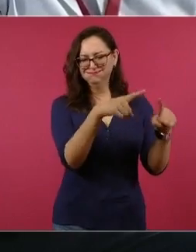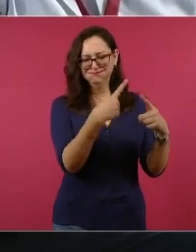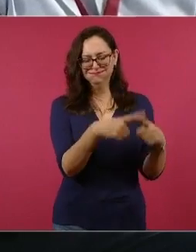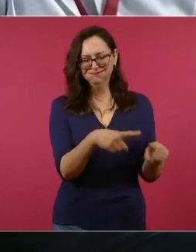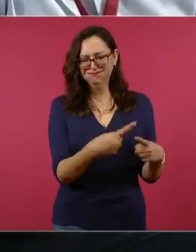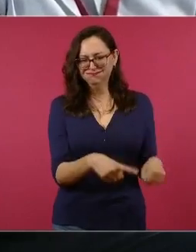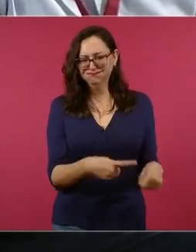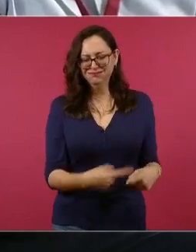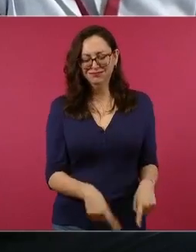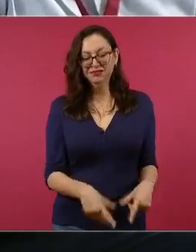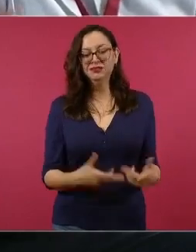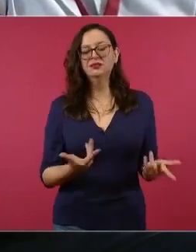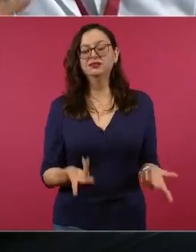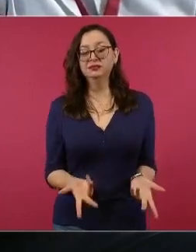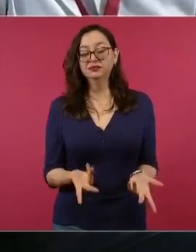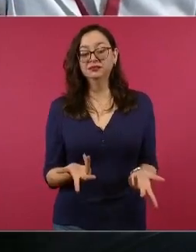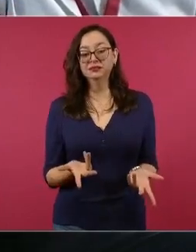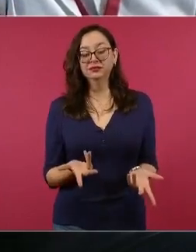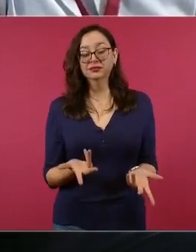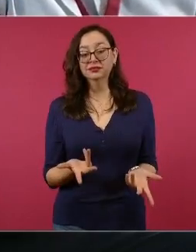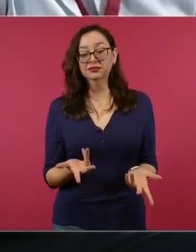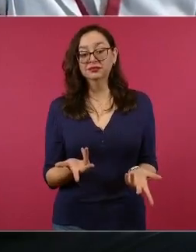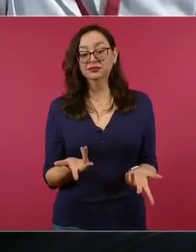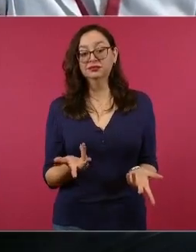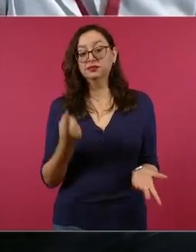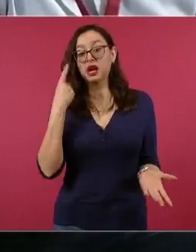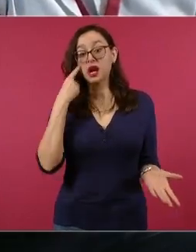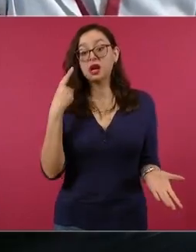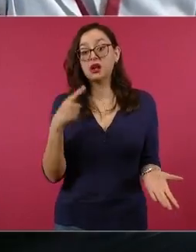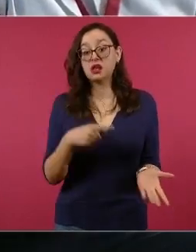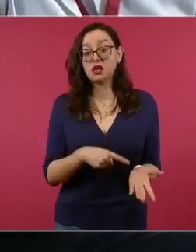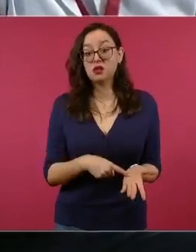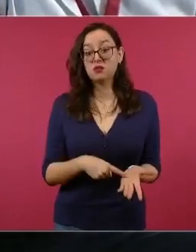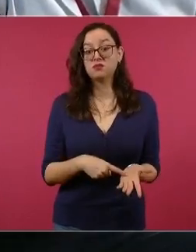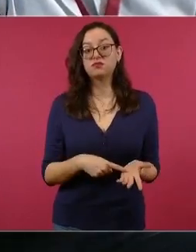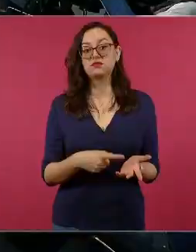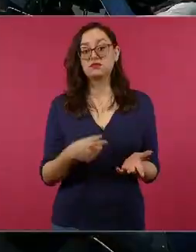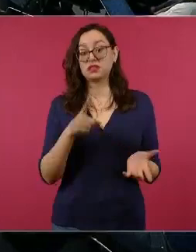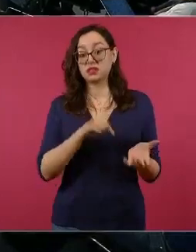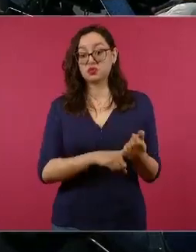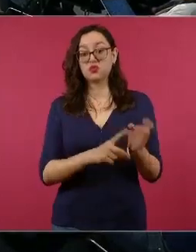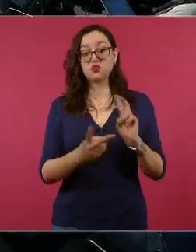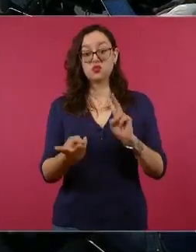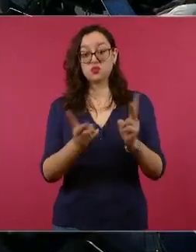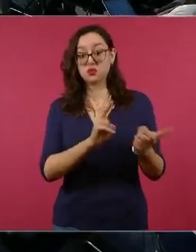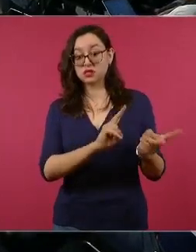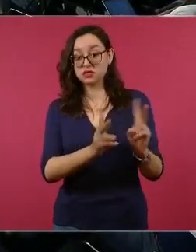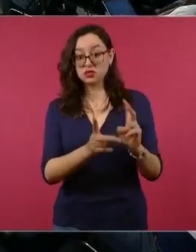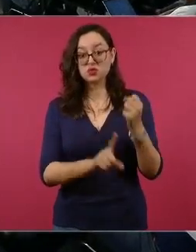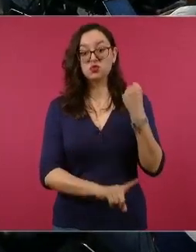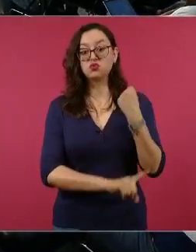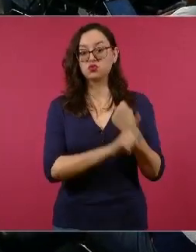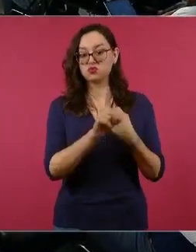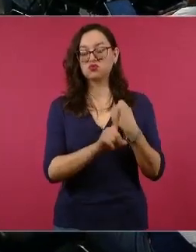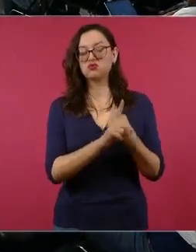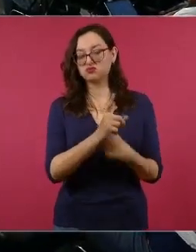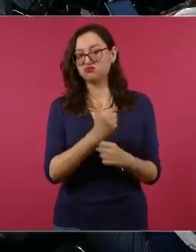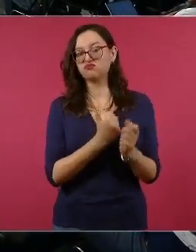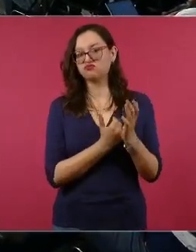decirlo. Creo que tienen problemas tal vez vecinales, pero esos problemas han ido en